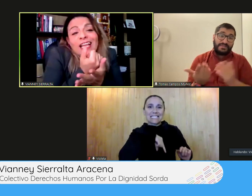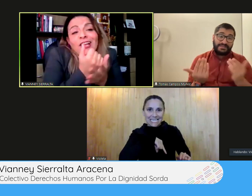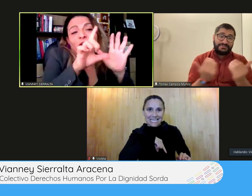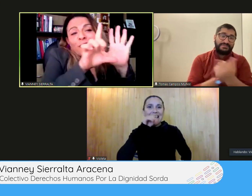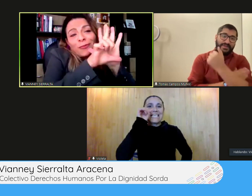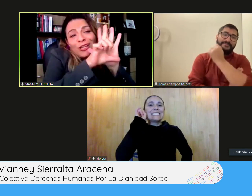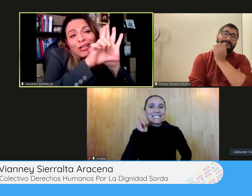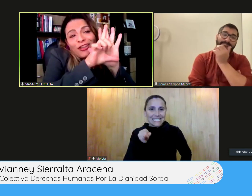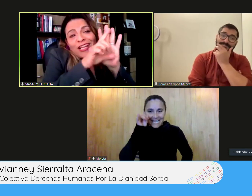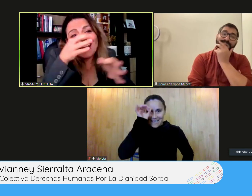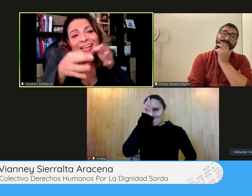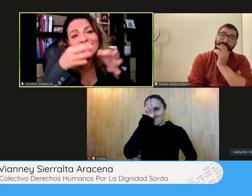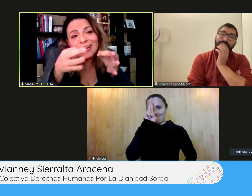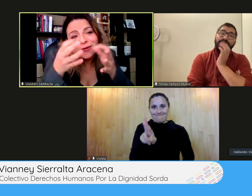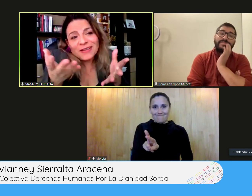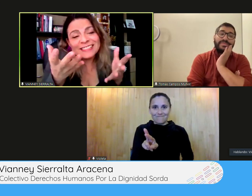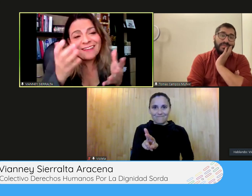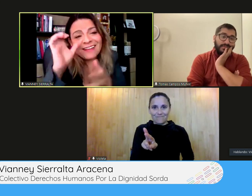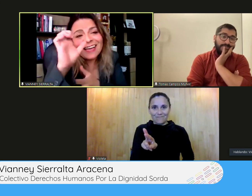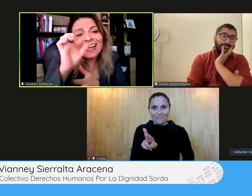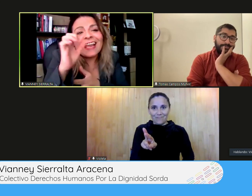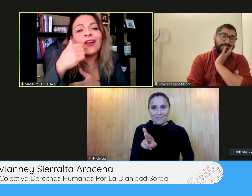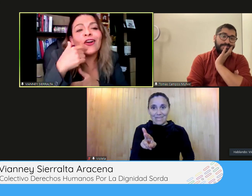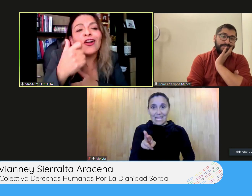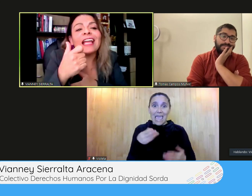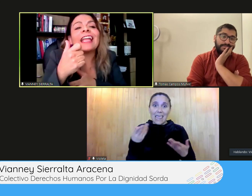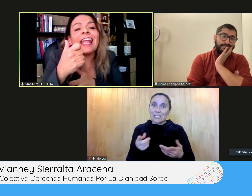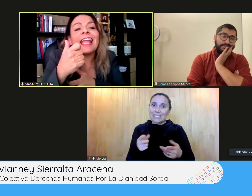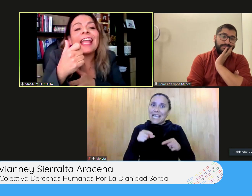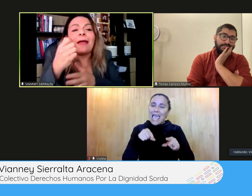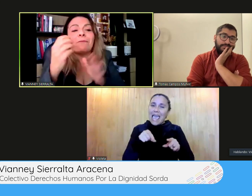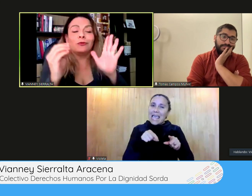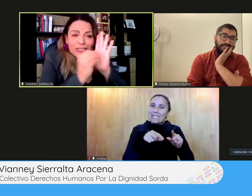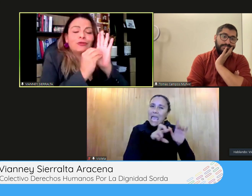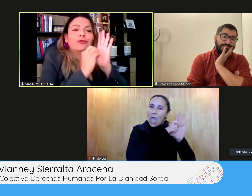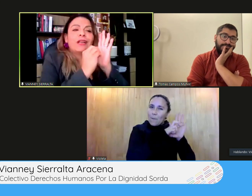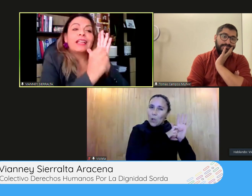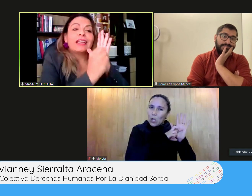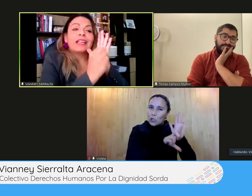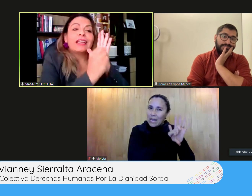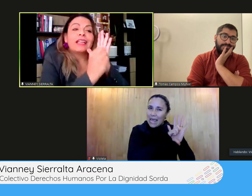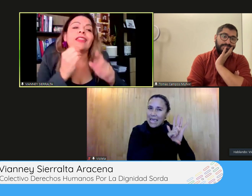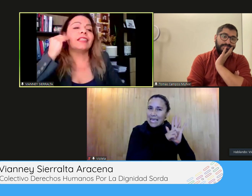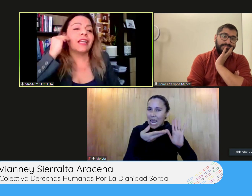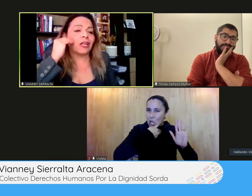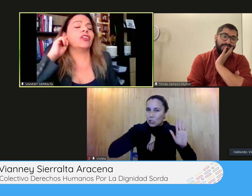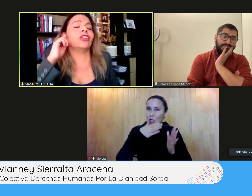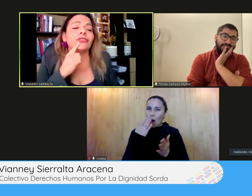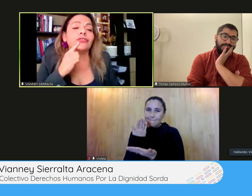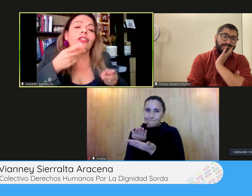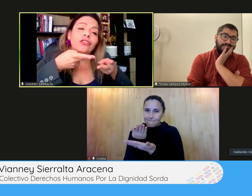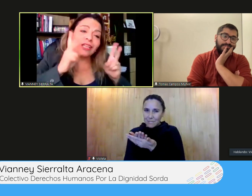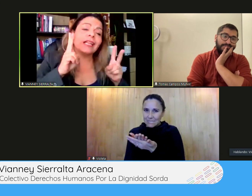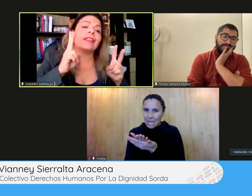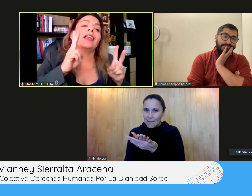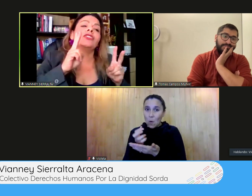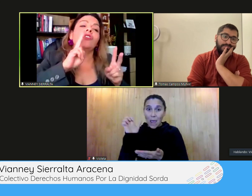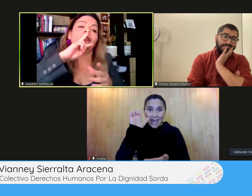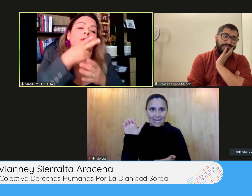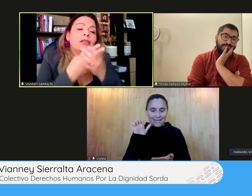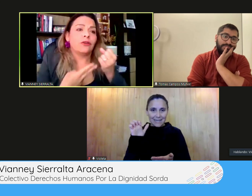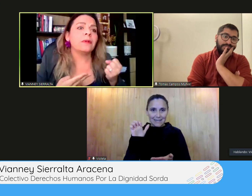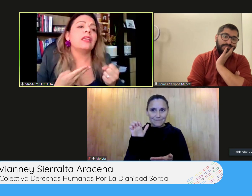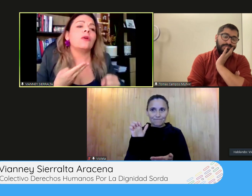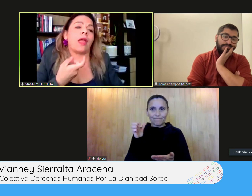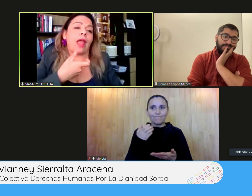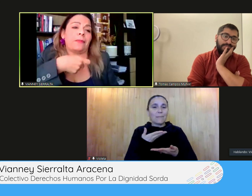las cosas que logró el proyecto de ley que le conversaba en enero es que pusimos un artículo que dice que los niños sordos tienen derecho a